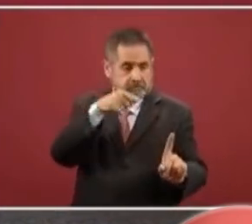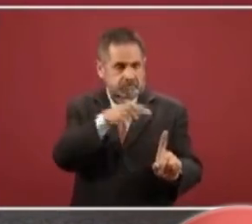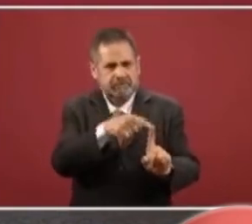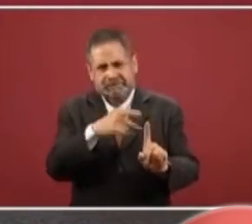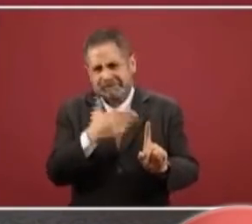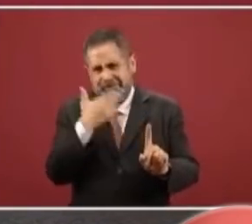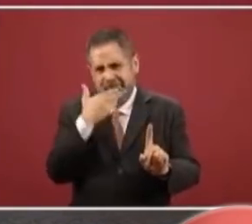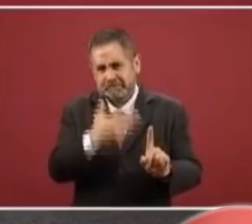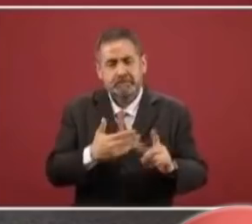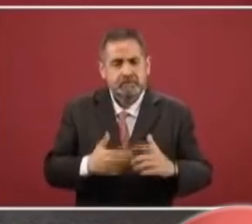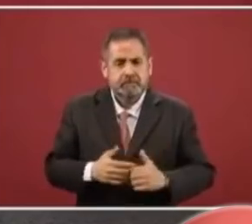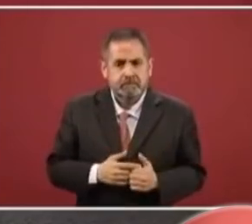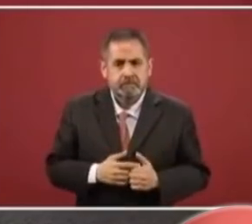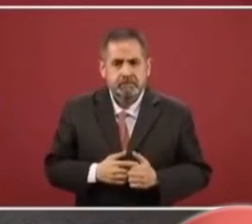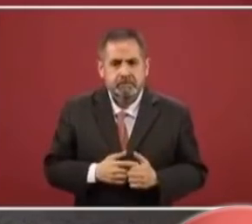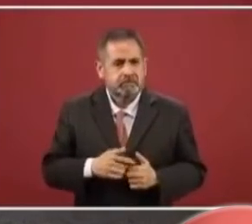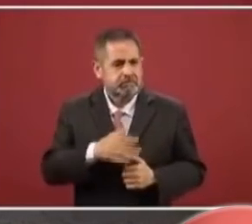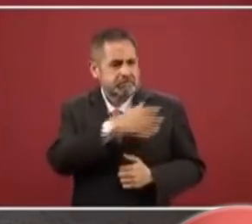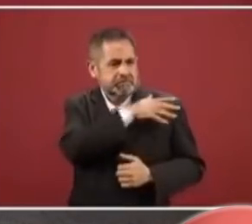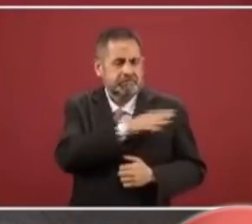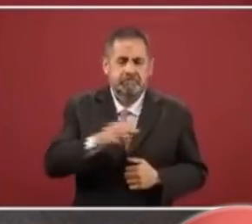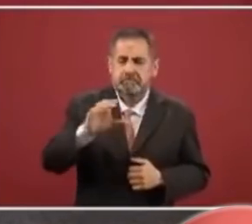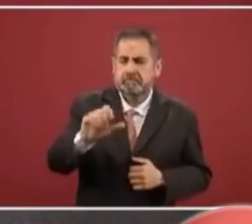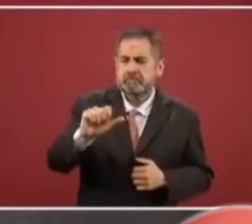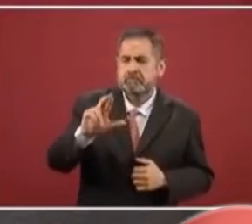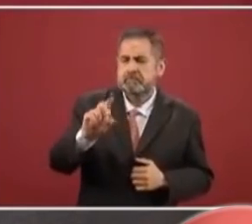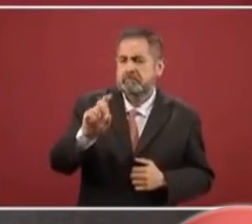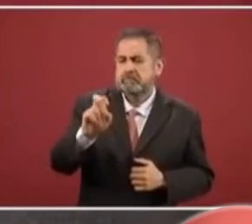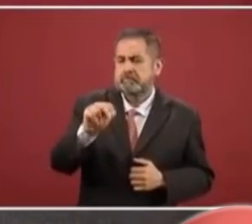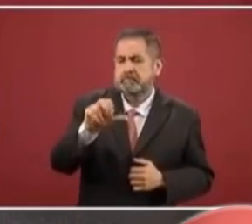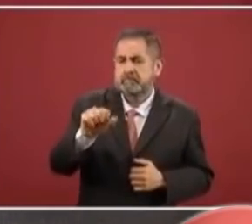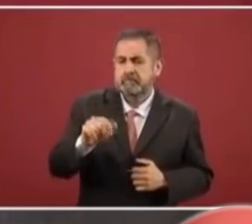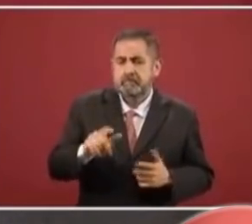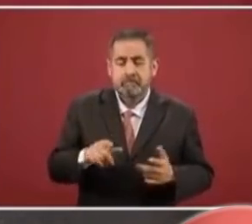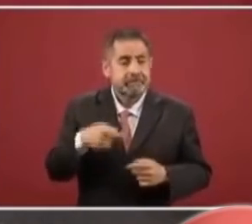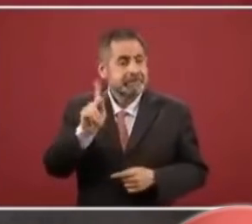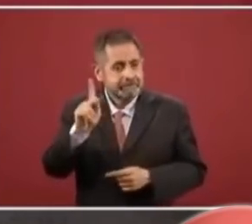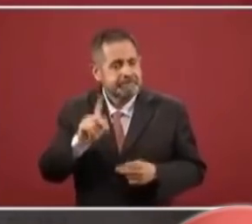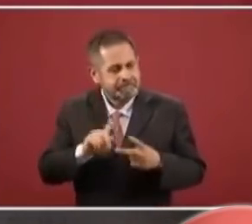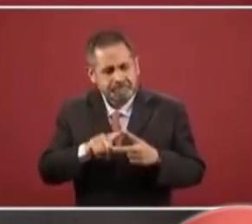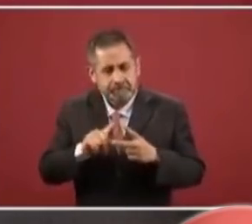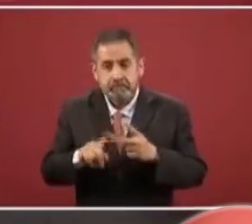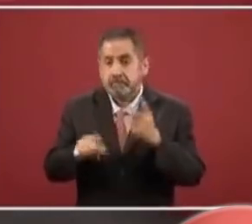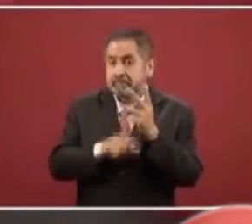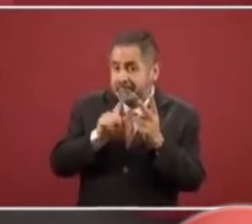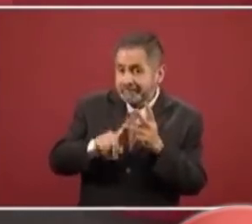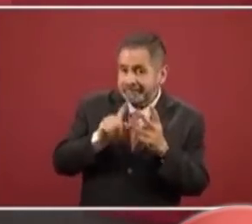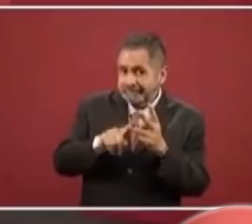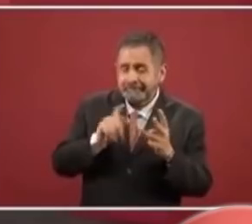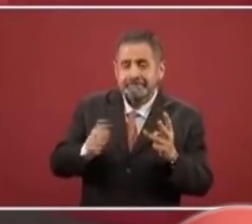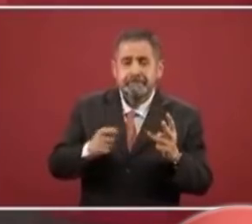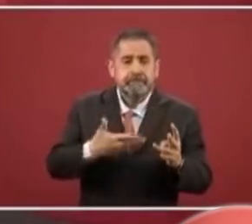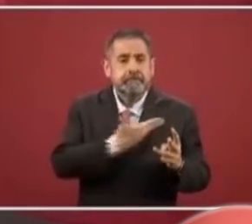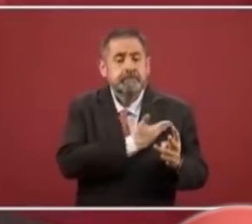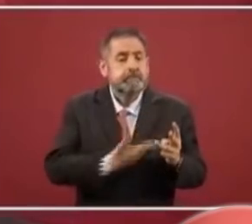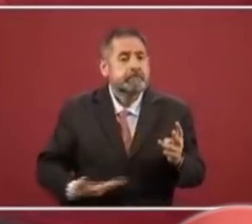y al general Cárdenas, pero el presidente